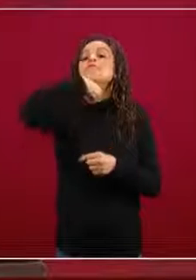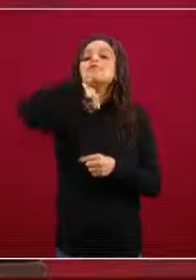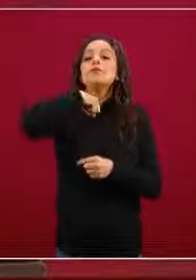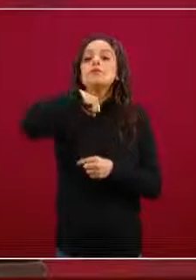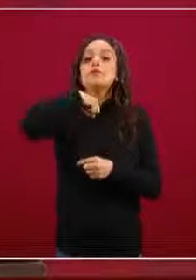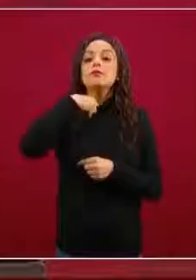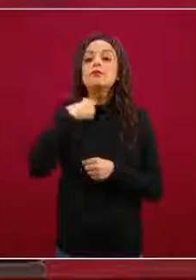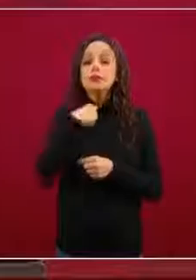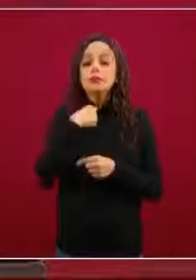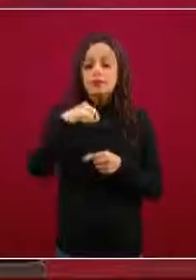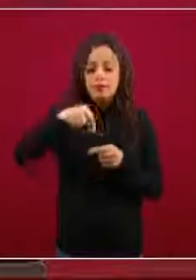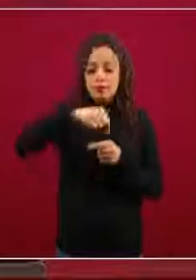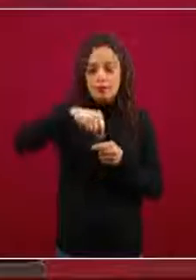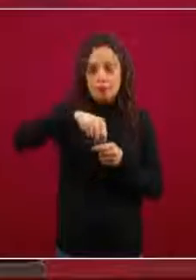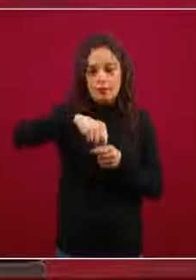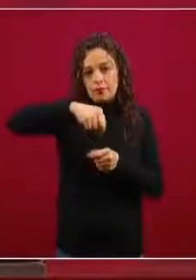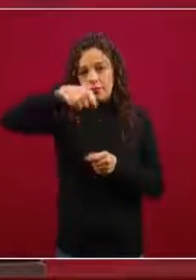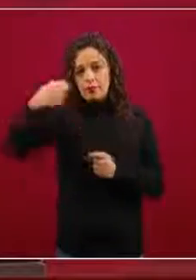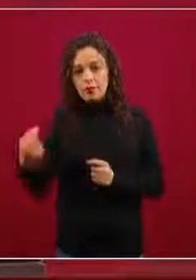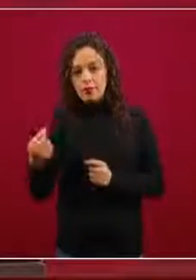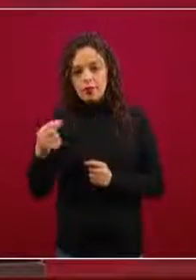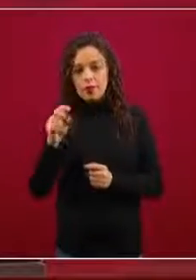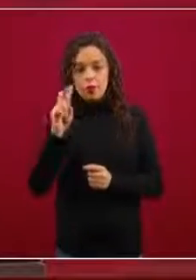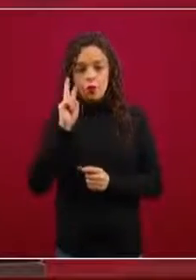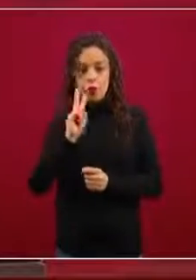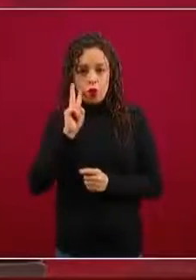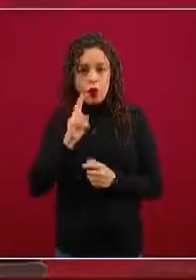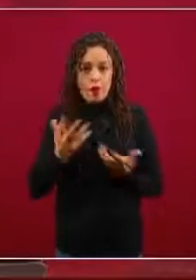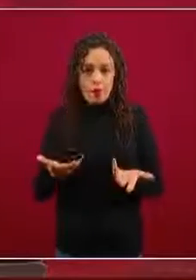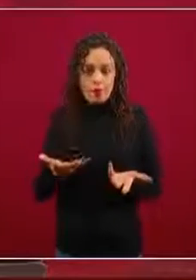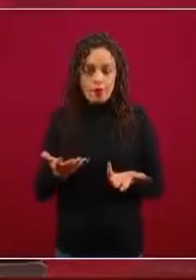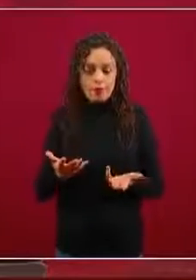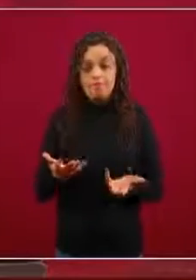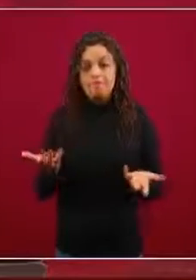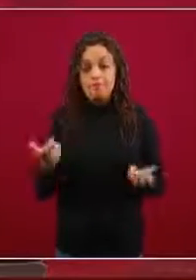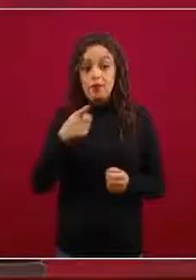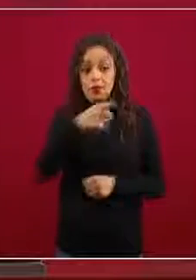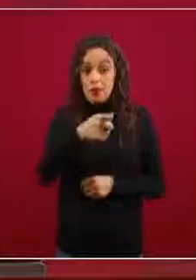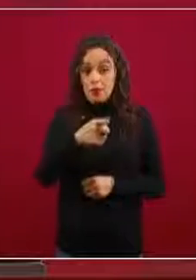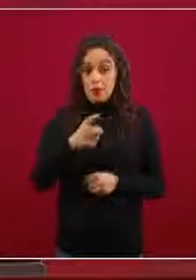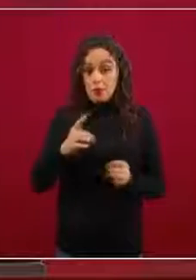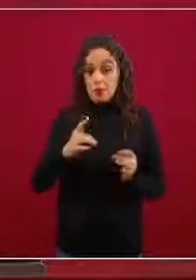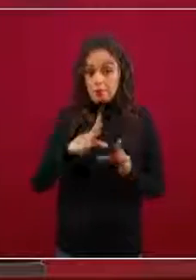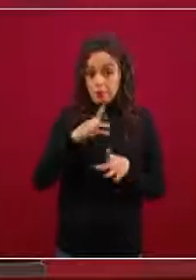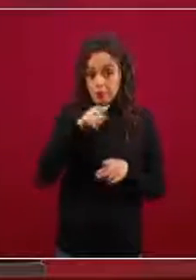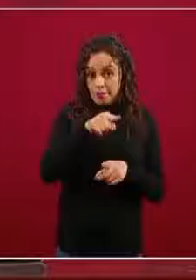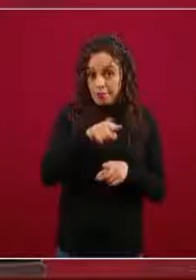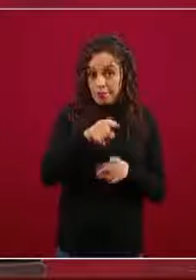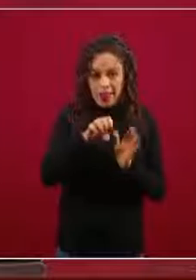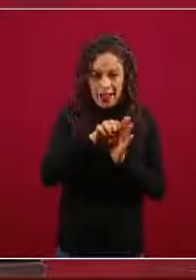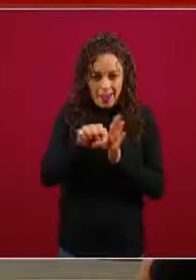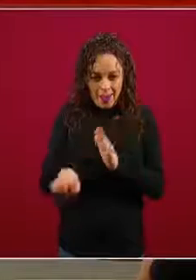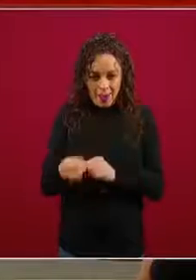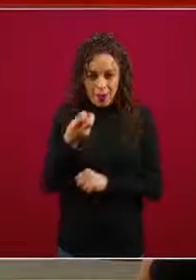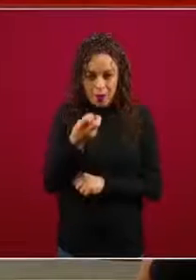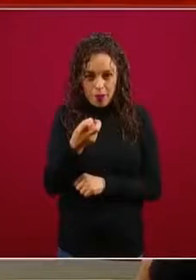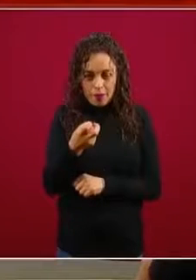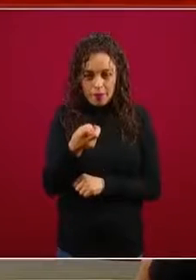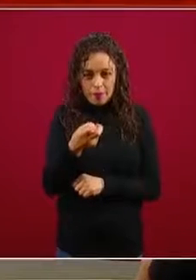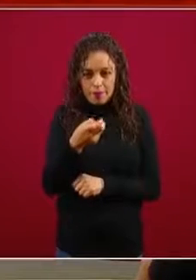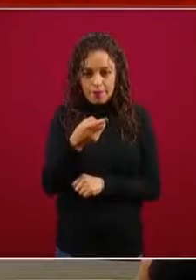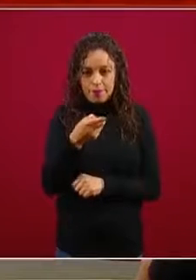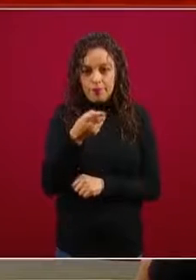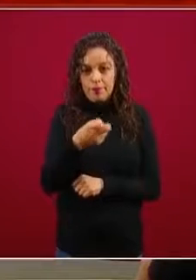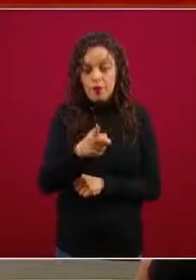garganta. Entonces, si yo le hago la prueba a una persona, por ejemplo, tomando este caso, el compañero